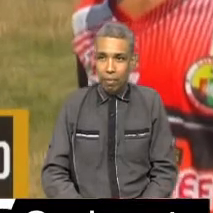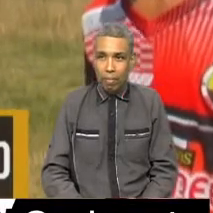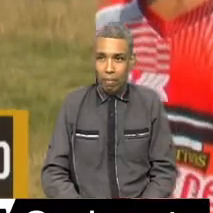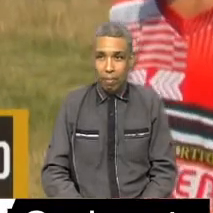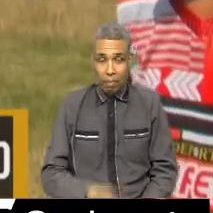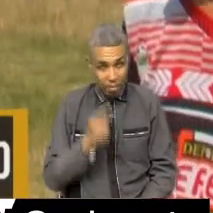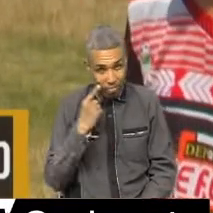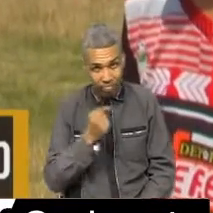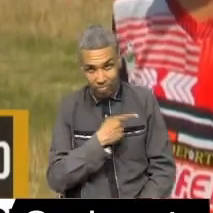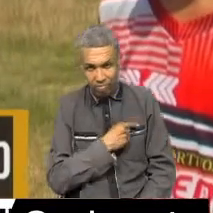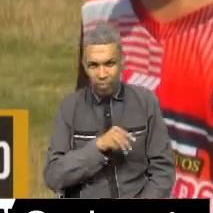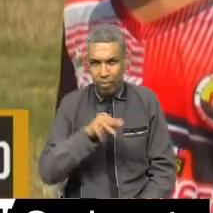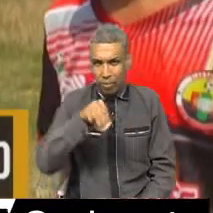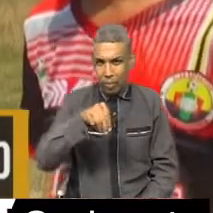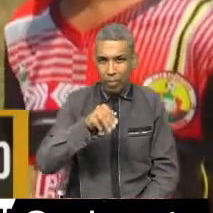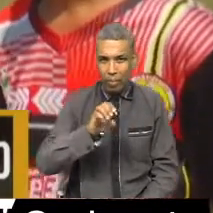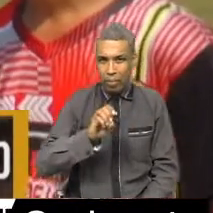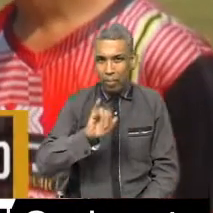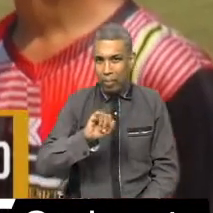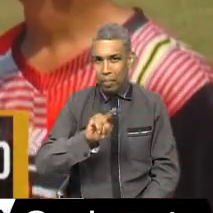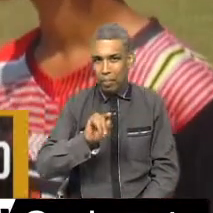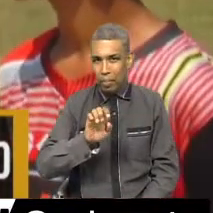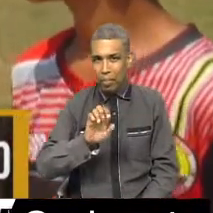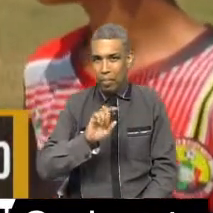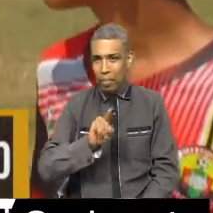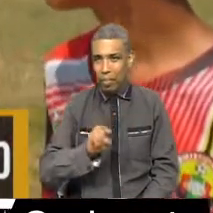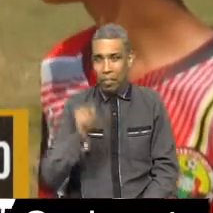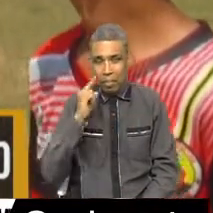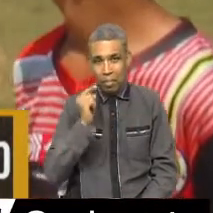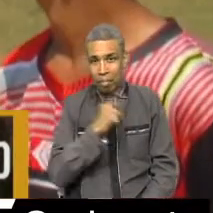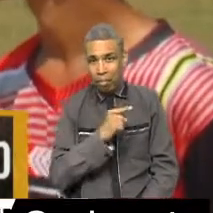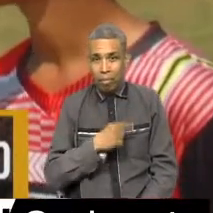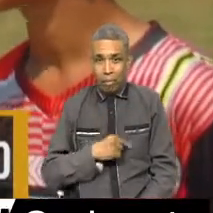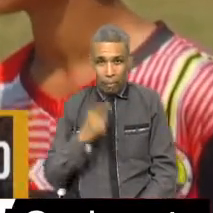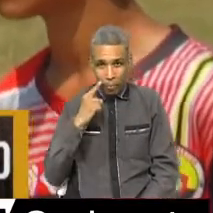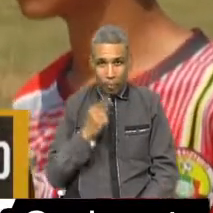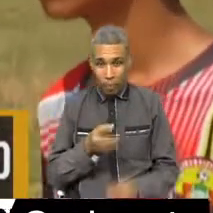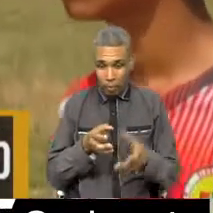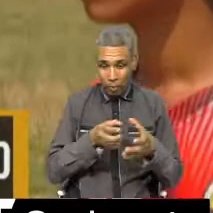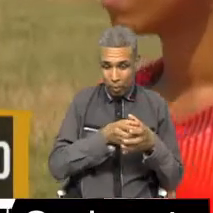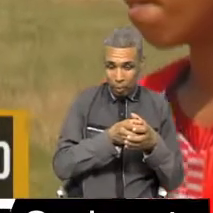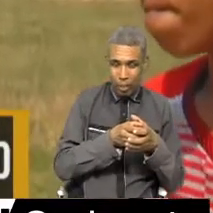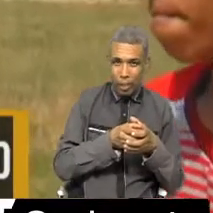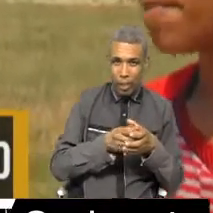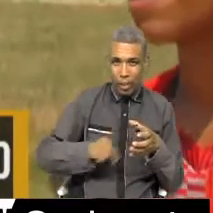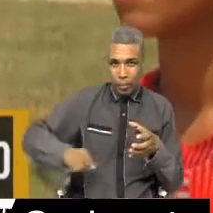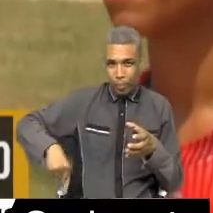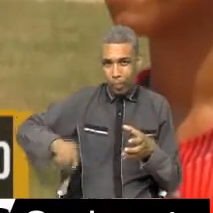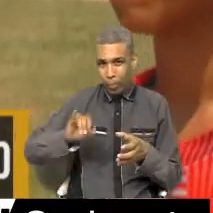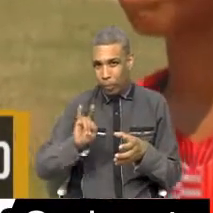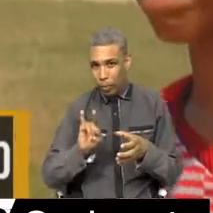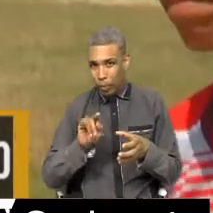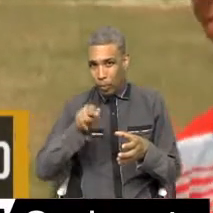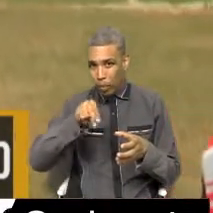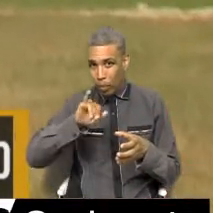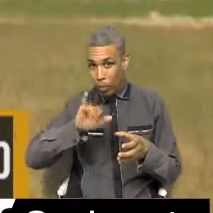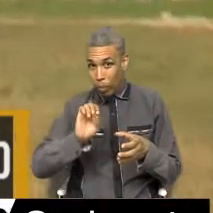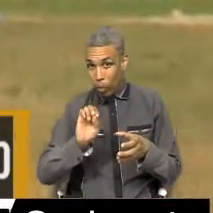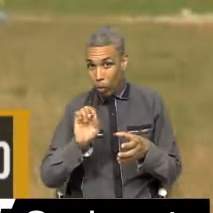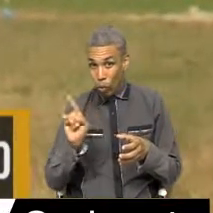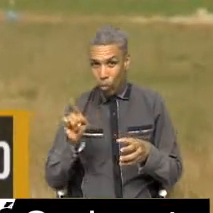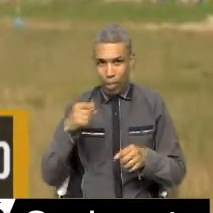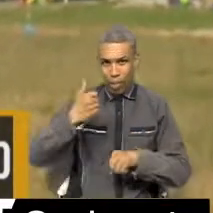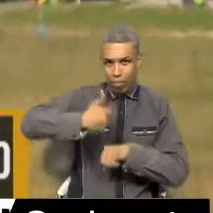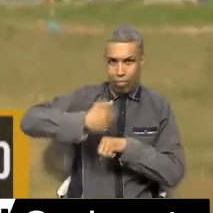Bermeja. Profesor, hablemos acerca de esta actividad que se está realizando. Pues gracias a Dios, gracias a ustedes también, enlace. Vemos